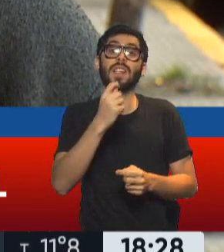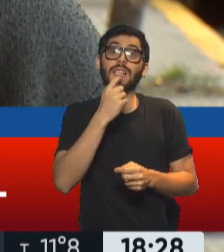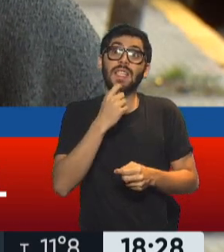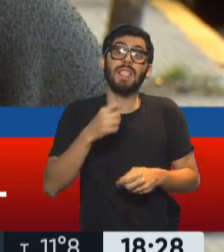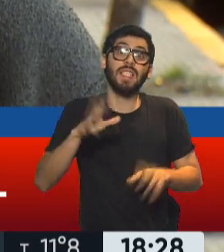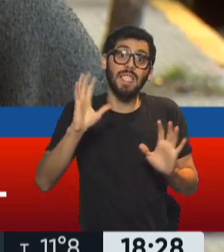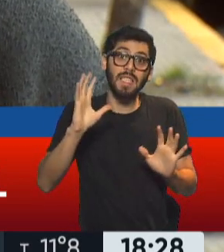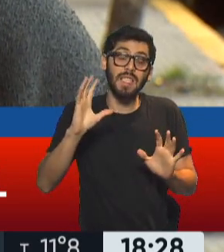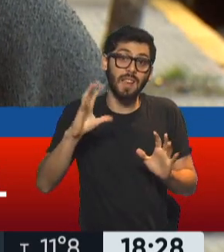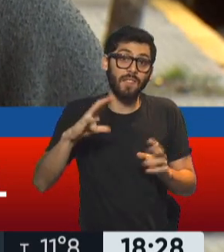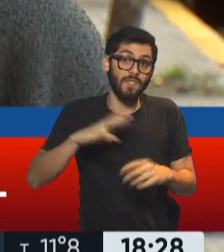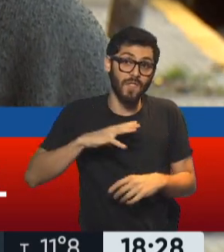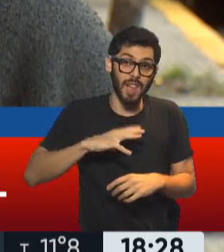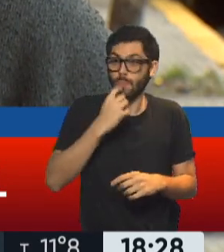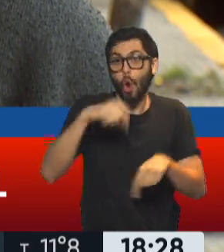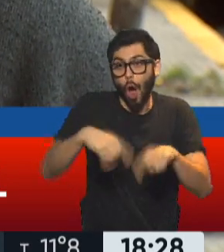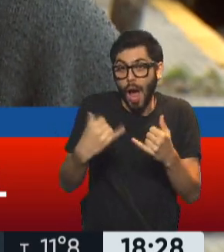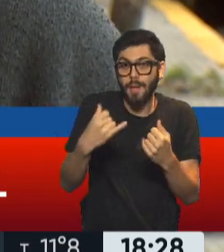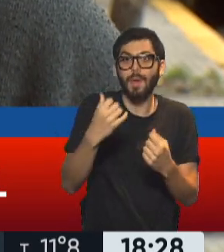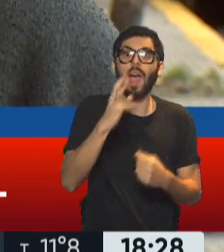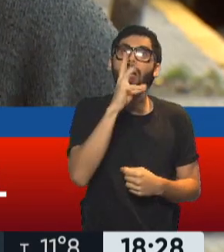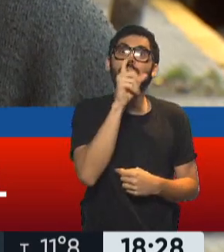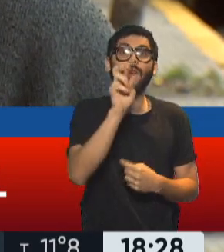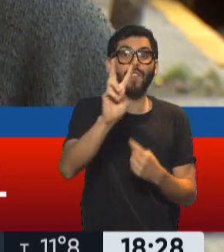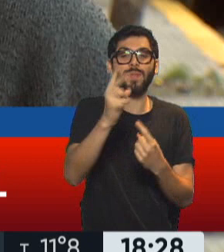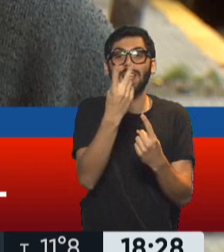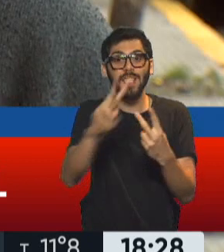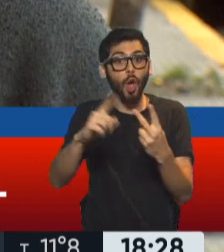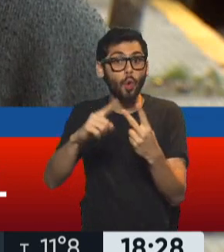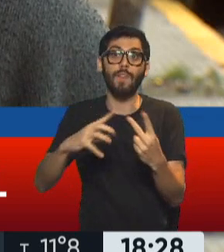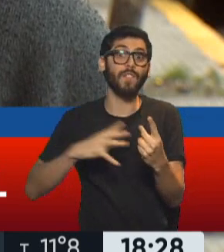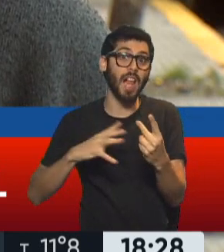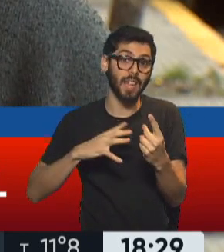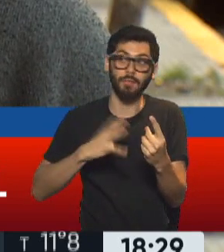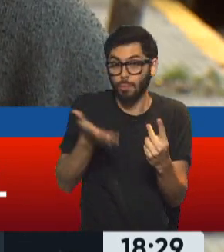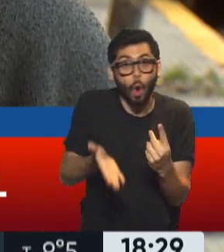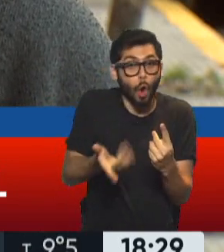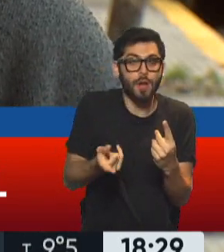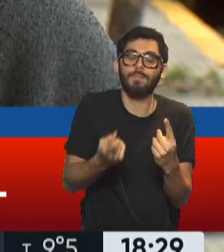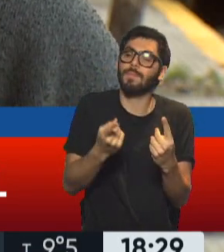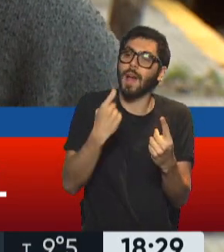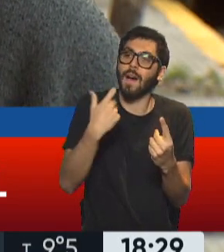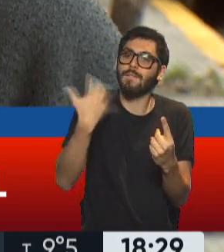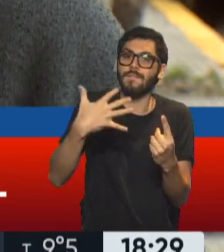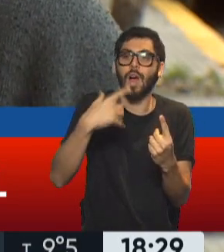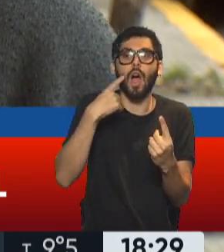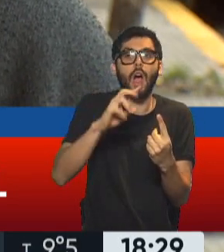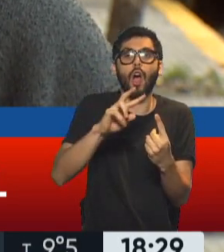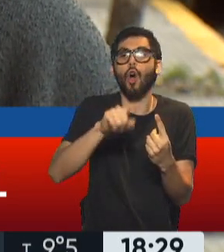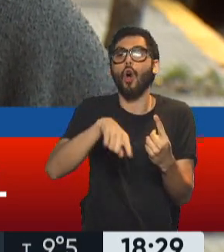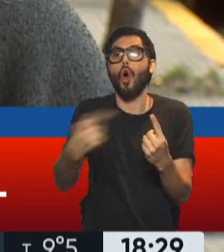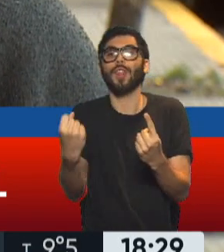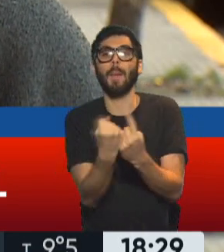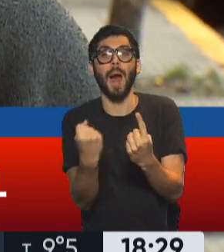está pasando hoy por hoy, de segundas dosis de Sputnik, tendríamos que implementar en poquito tiempo una vacunación heteróloga. Es